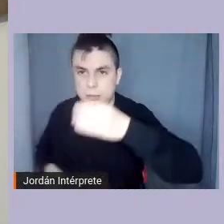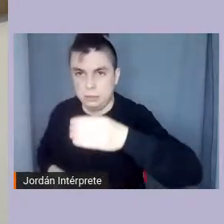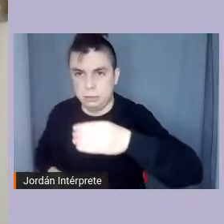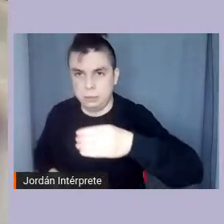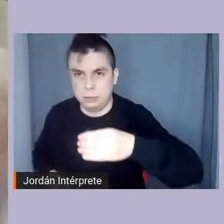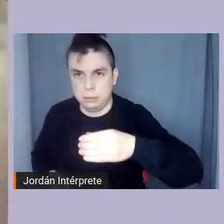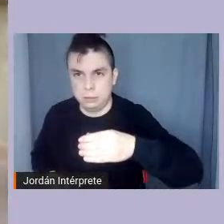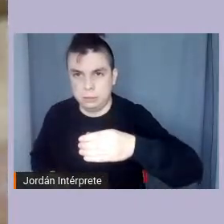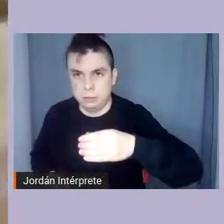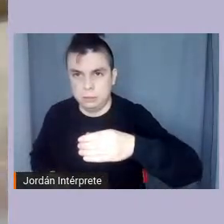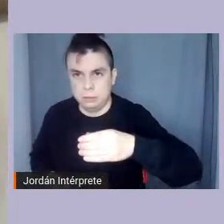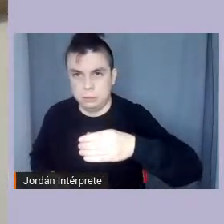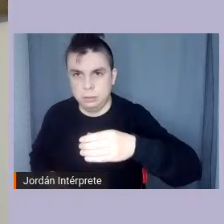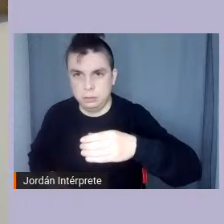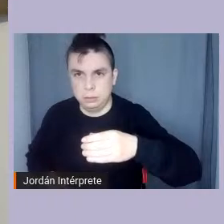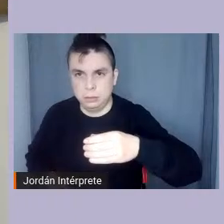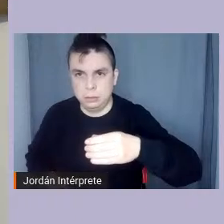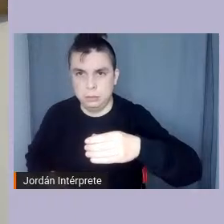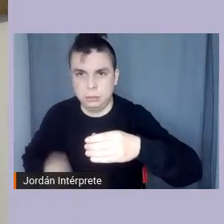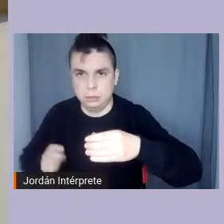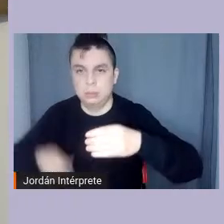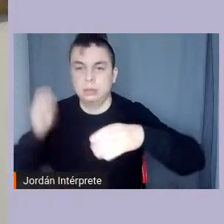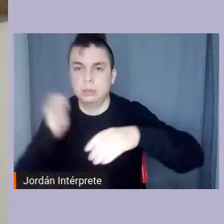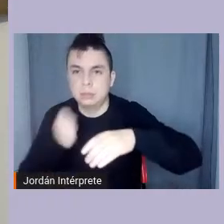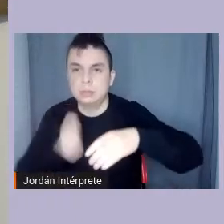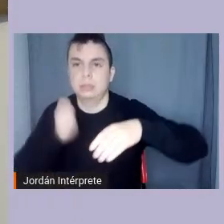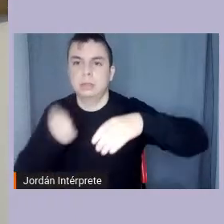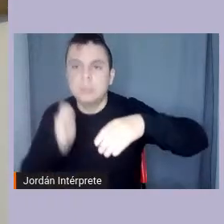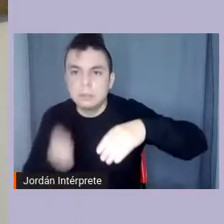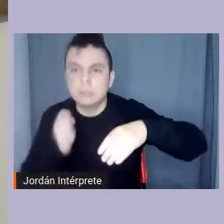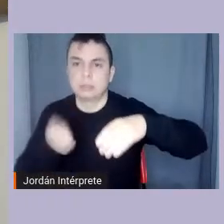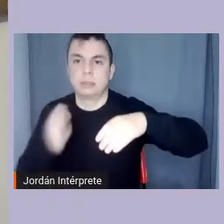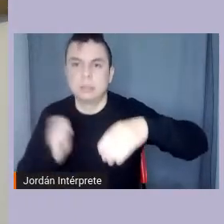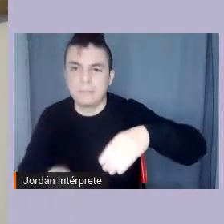suena estupendo.